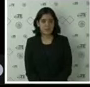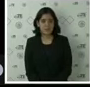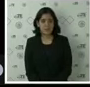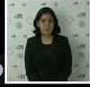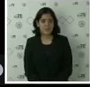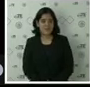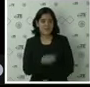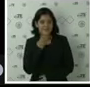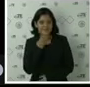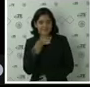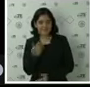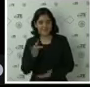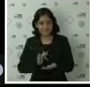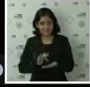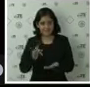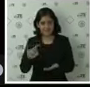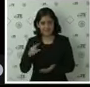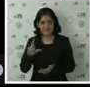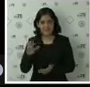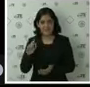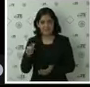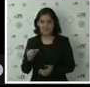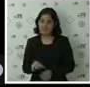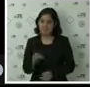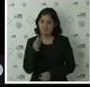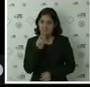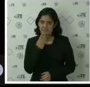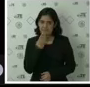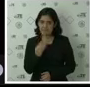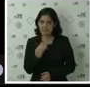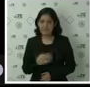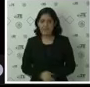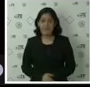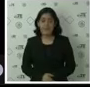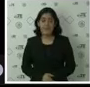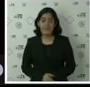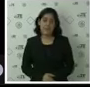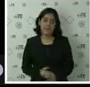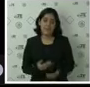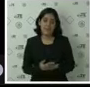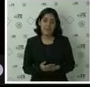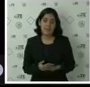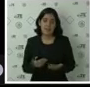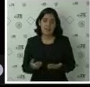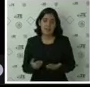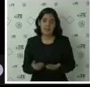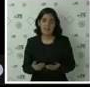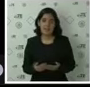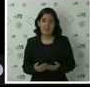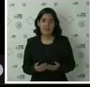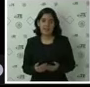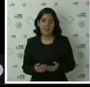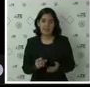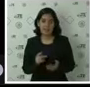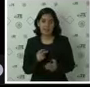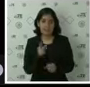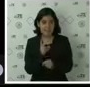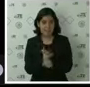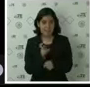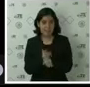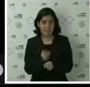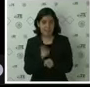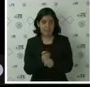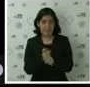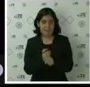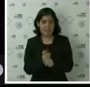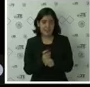Muy bien, muchas gracias, Gloria, excelente. Y bueno, daríamos uso a la segunda ronda de intervenciones